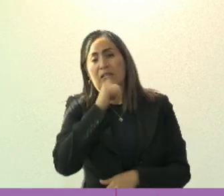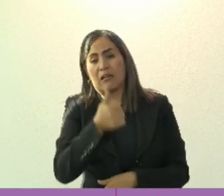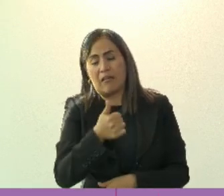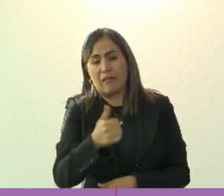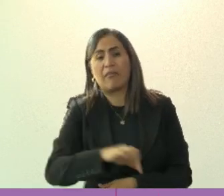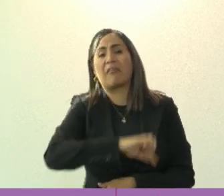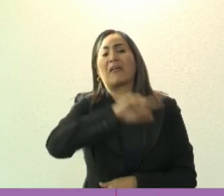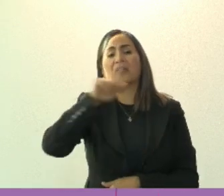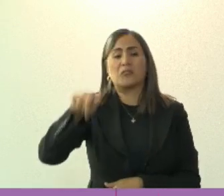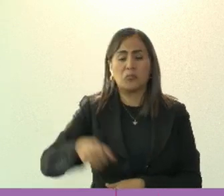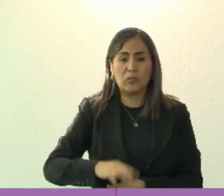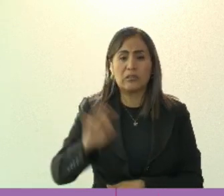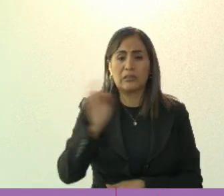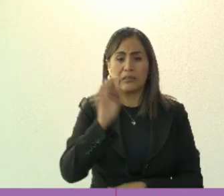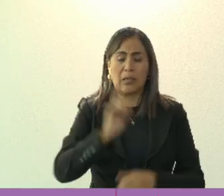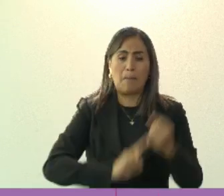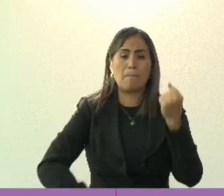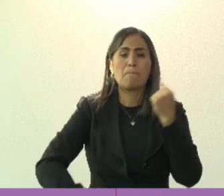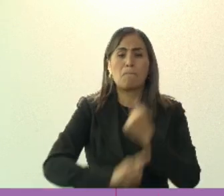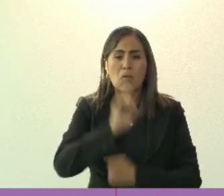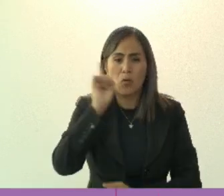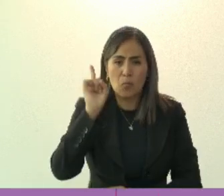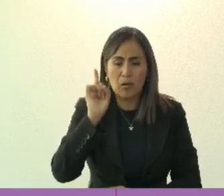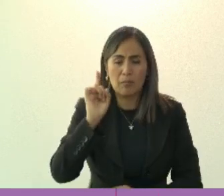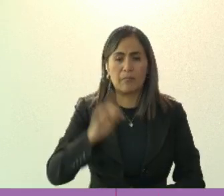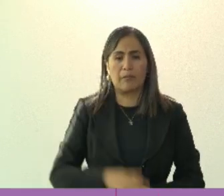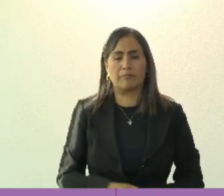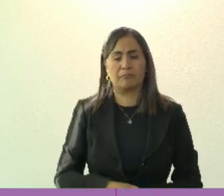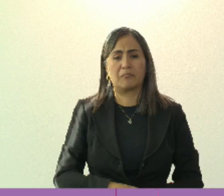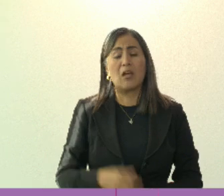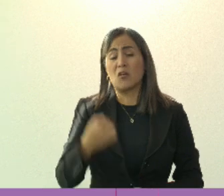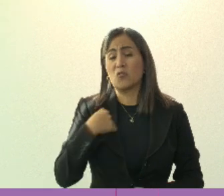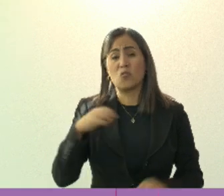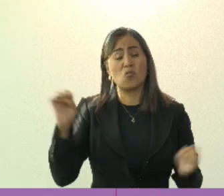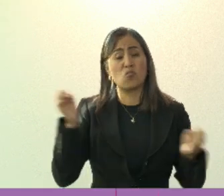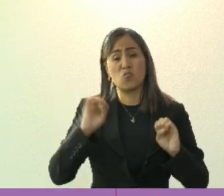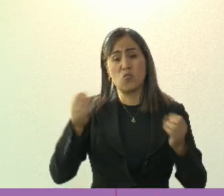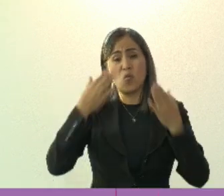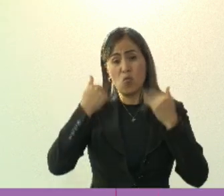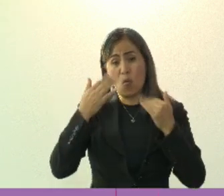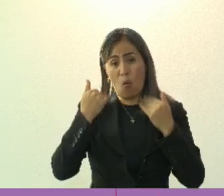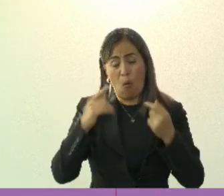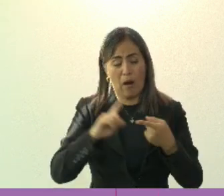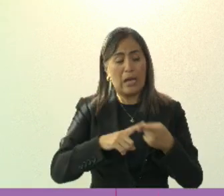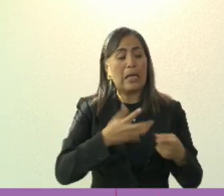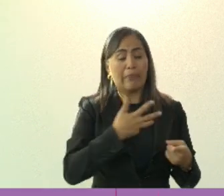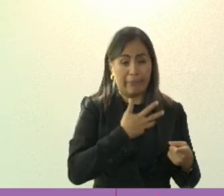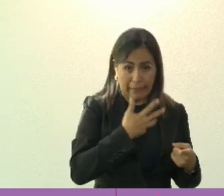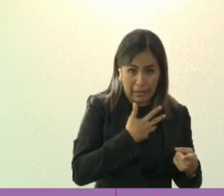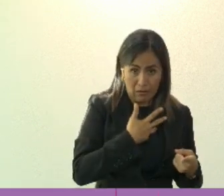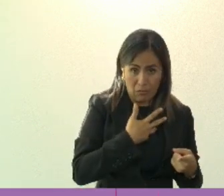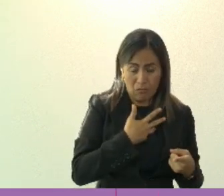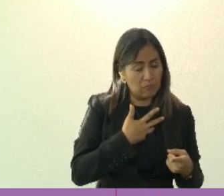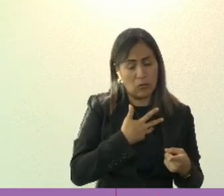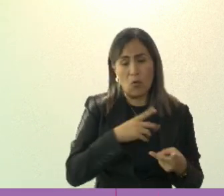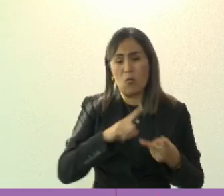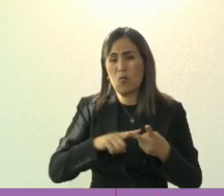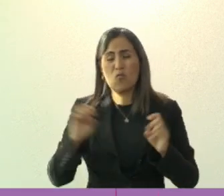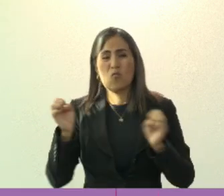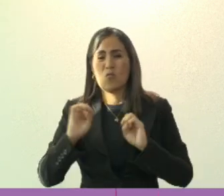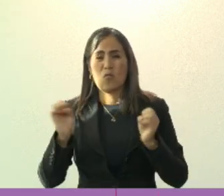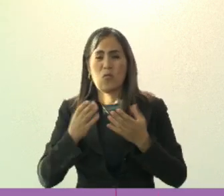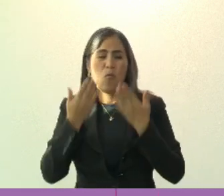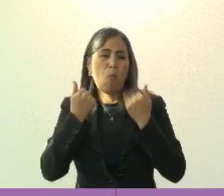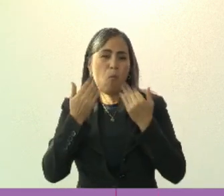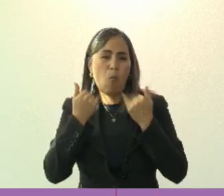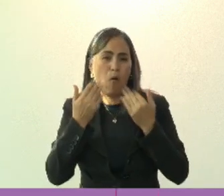algún problema. Ya el maestro Portal decía, ¿qué es lo que no tengo, verdad? No es lo que tengo, sino lo que dejé de tener. Y en ese